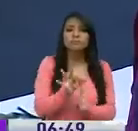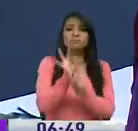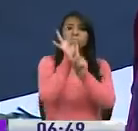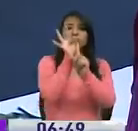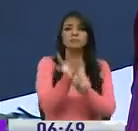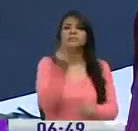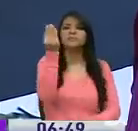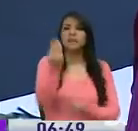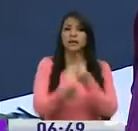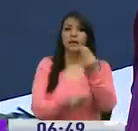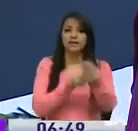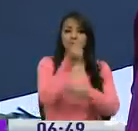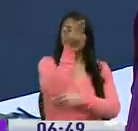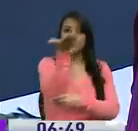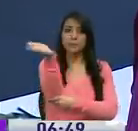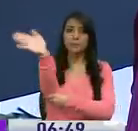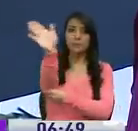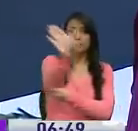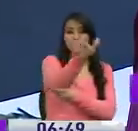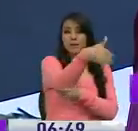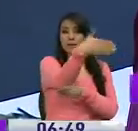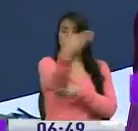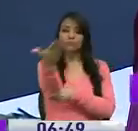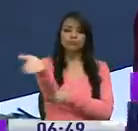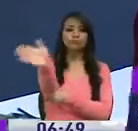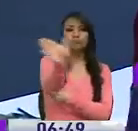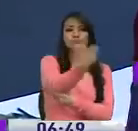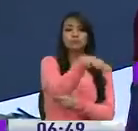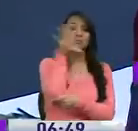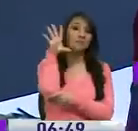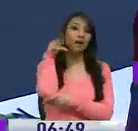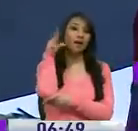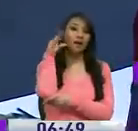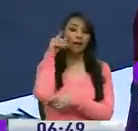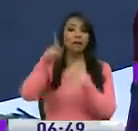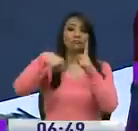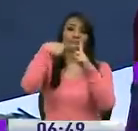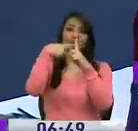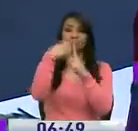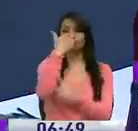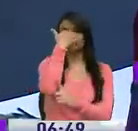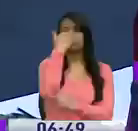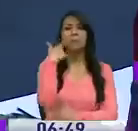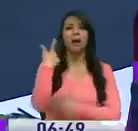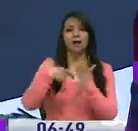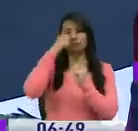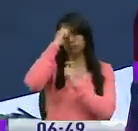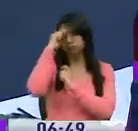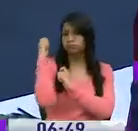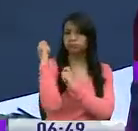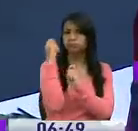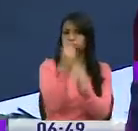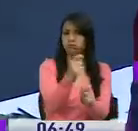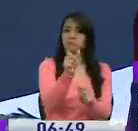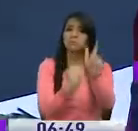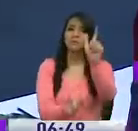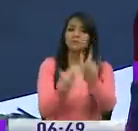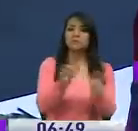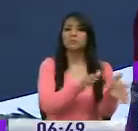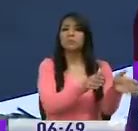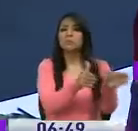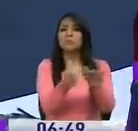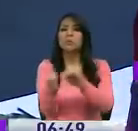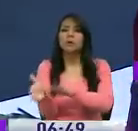batiendo la bandera para que den culto a aquellos que murieron